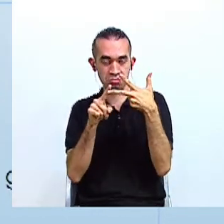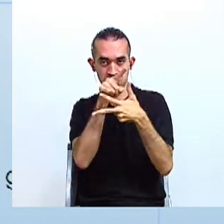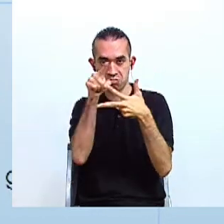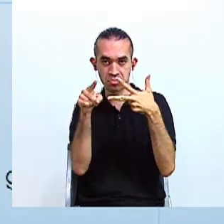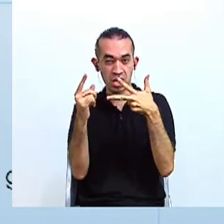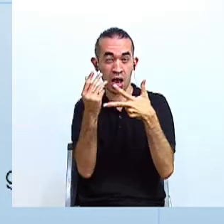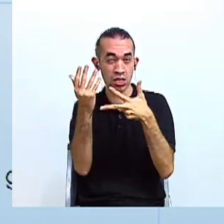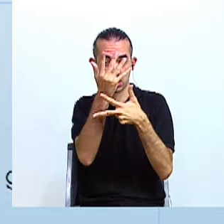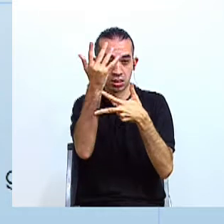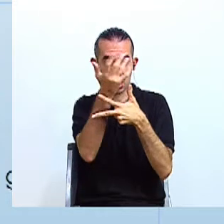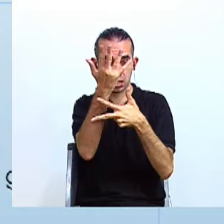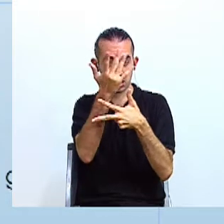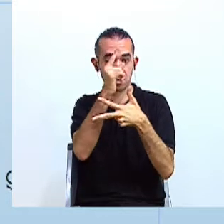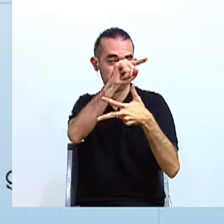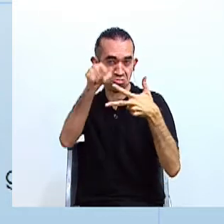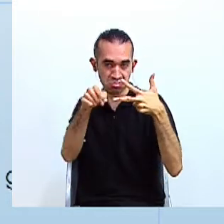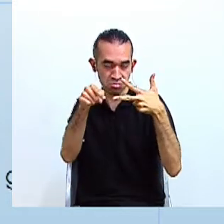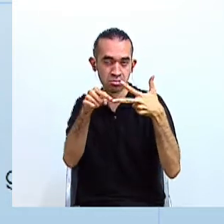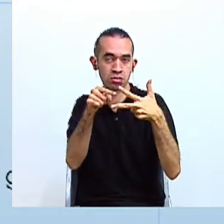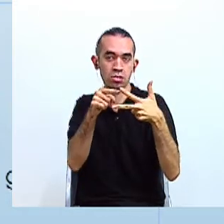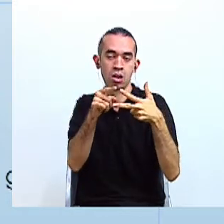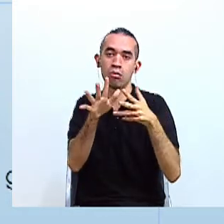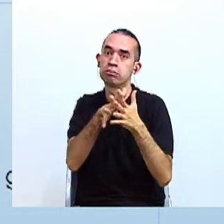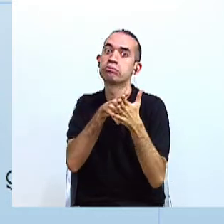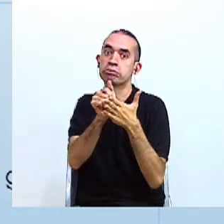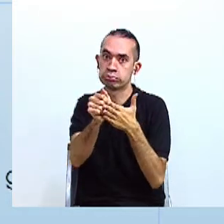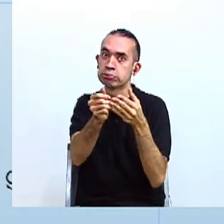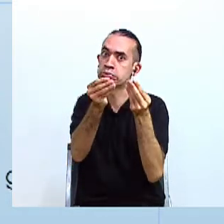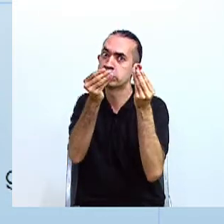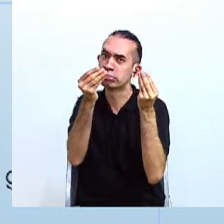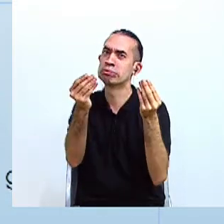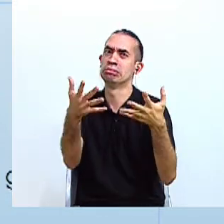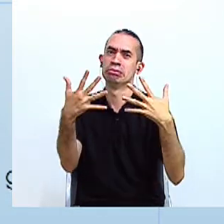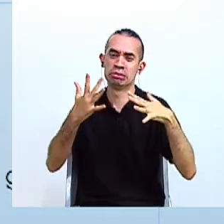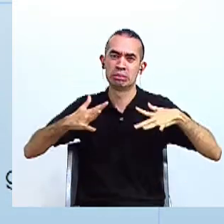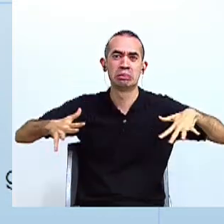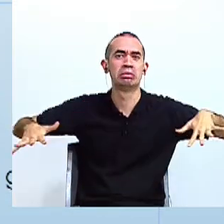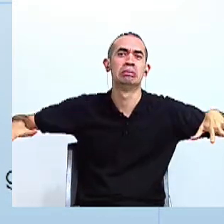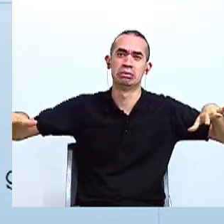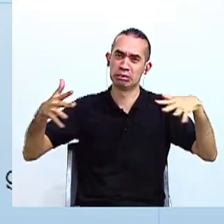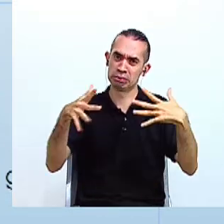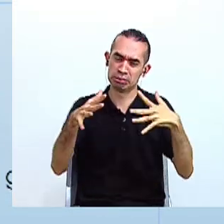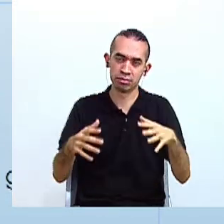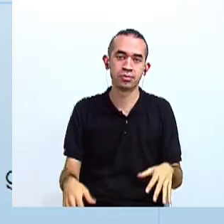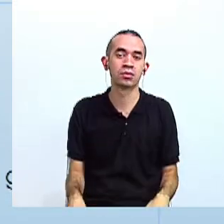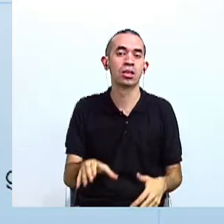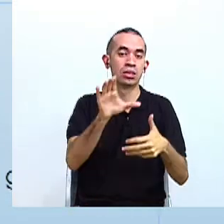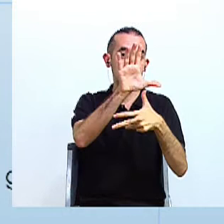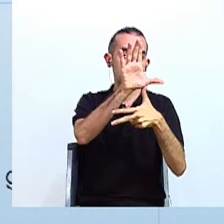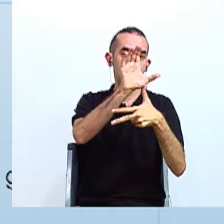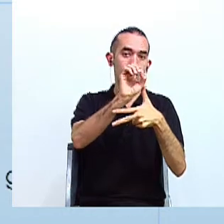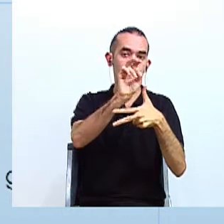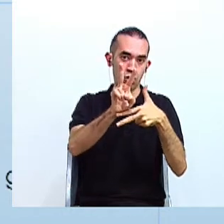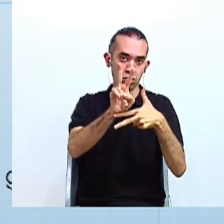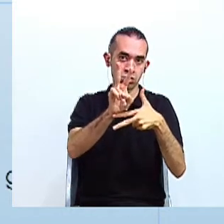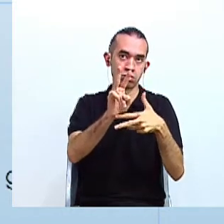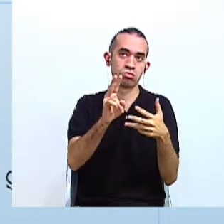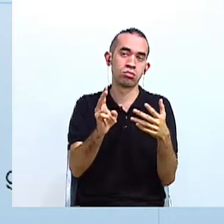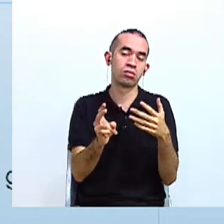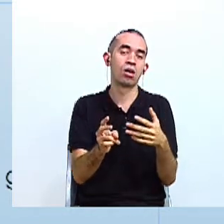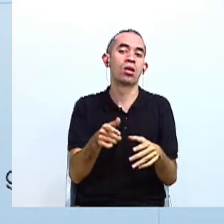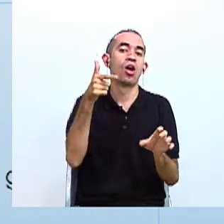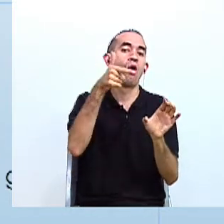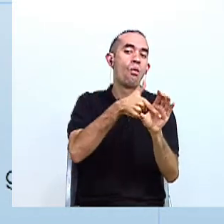de gases, causan efectivamente muchos daños al medio ambiente. En primer lugar, el dióxido de carbono, por la quema de